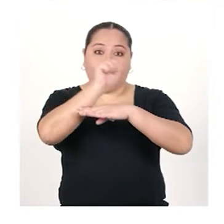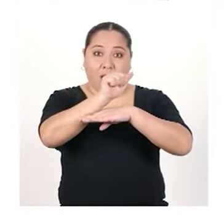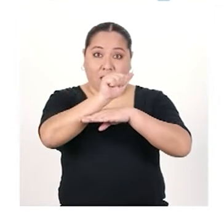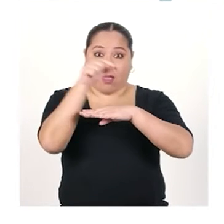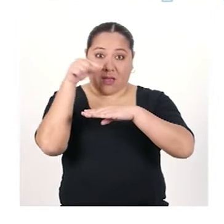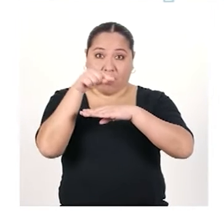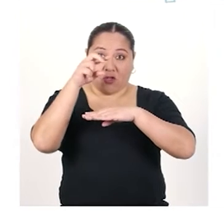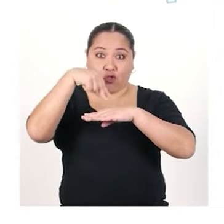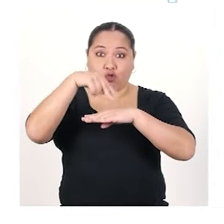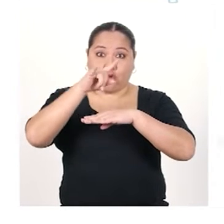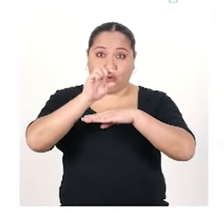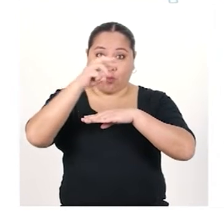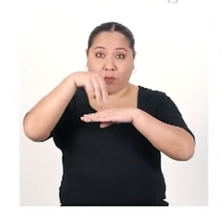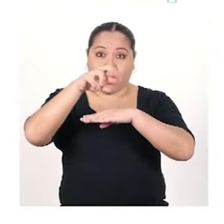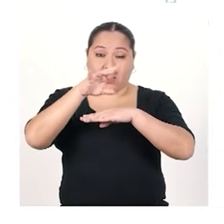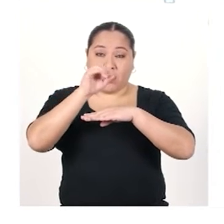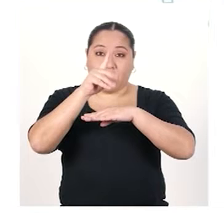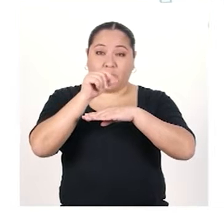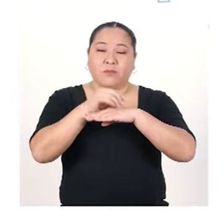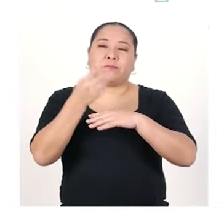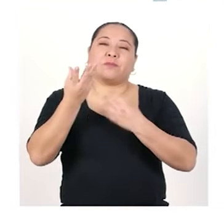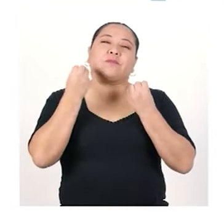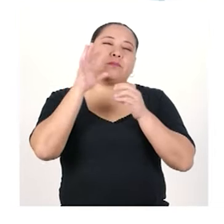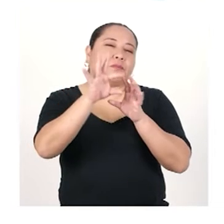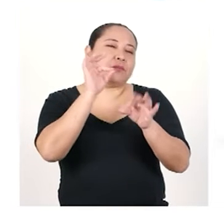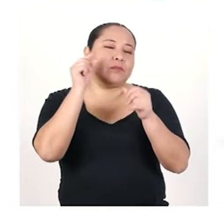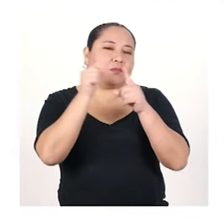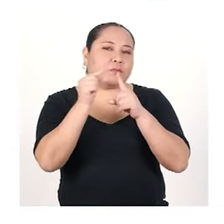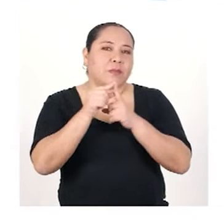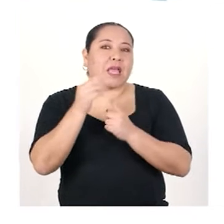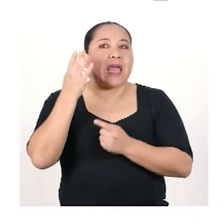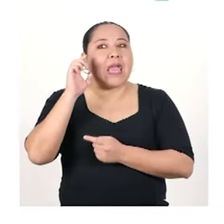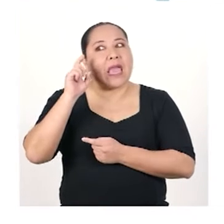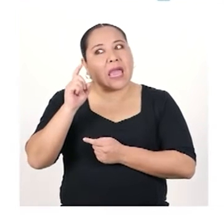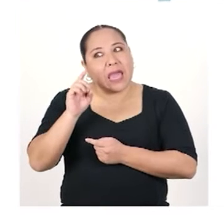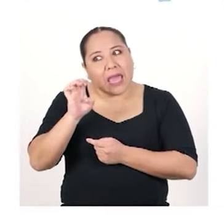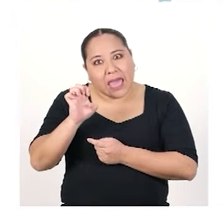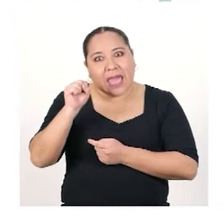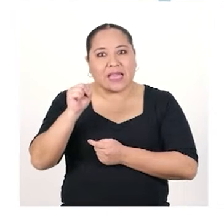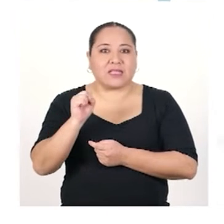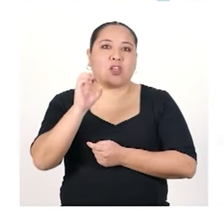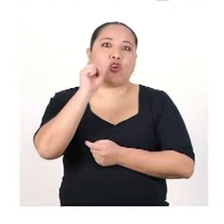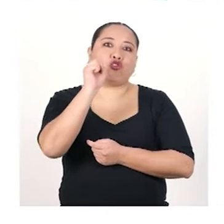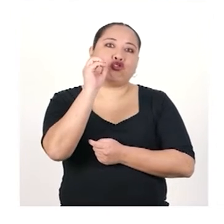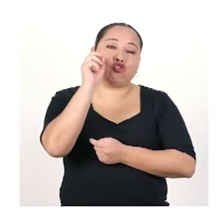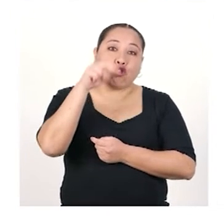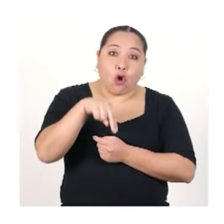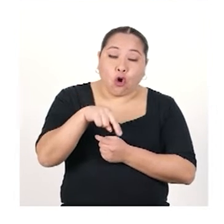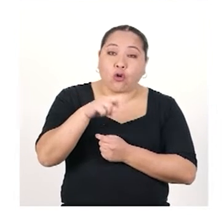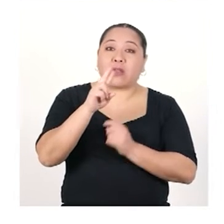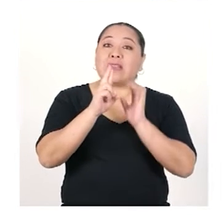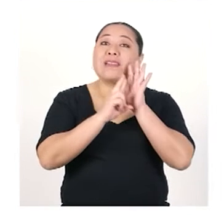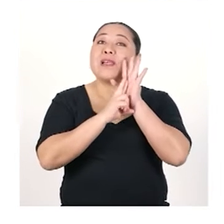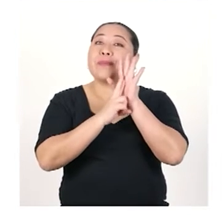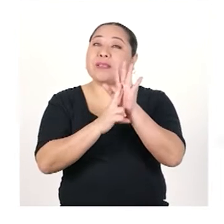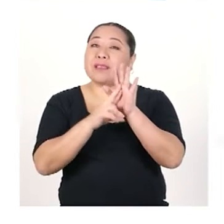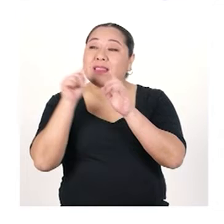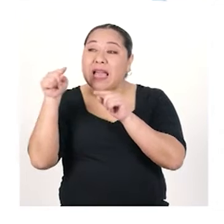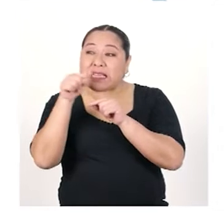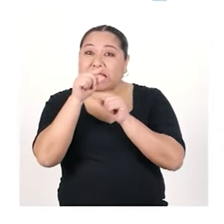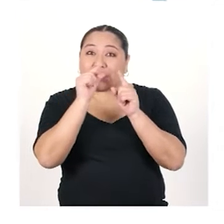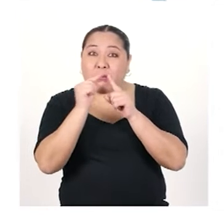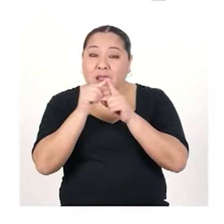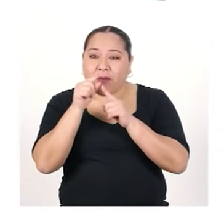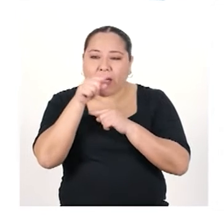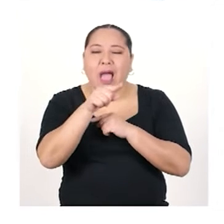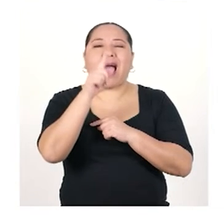la palabra a, la podemos identificar con las palabras es, son, representa.